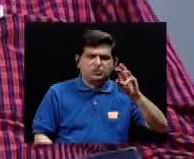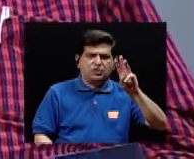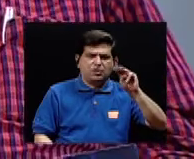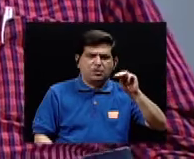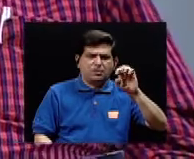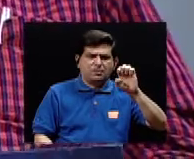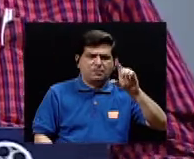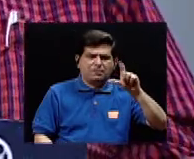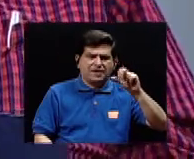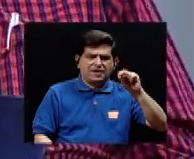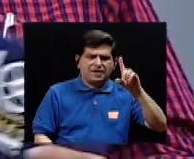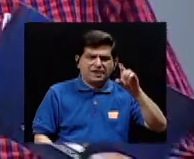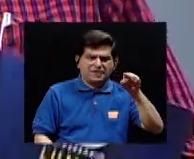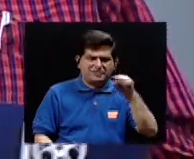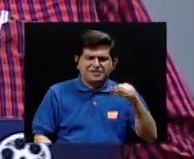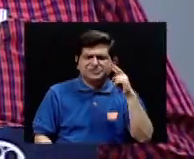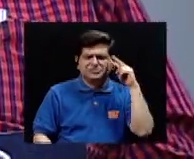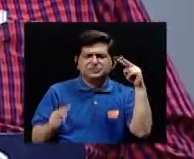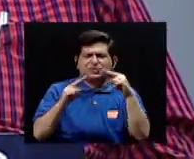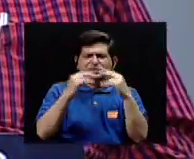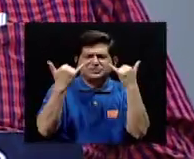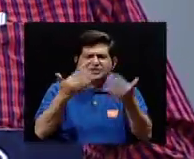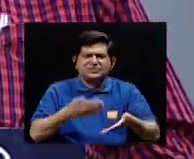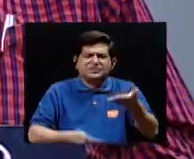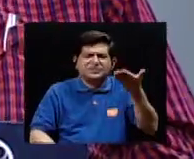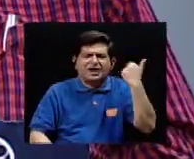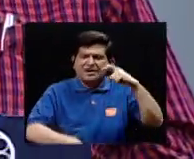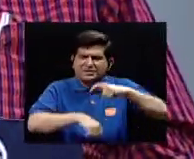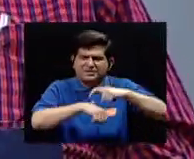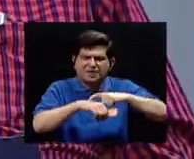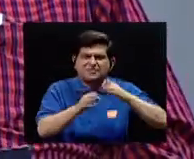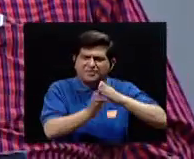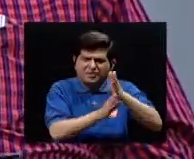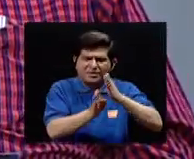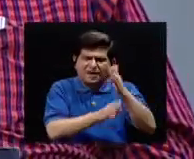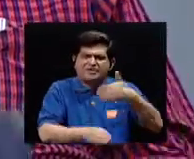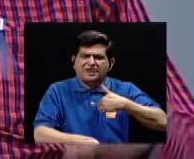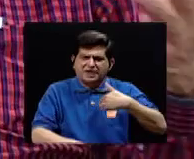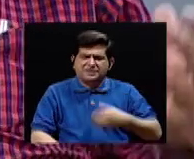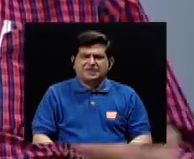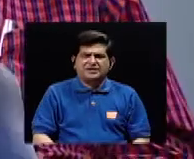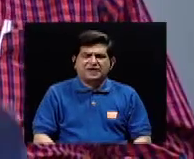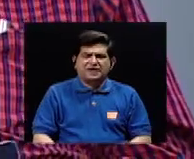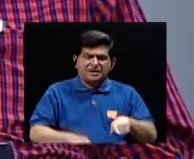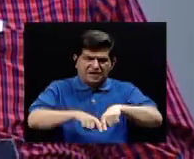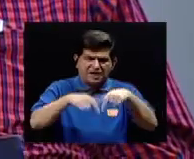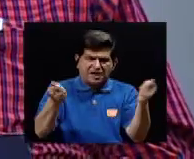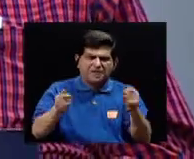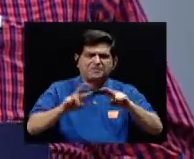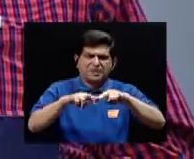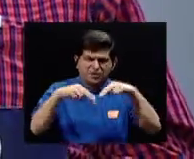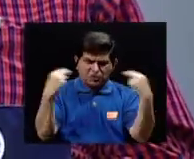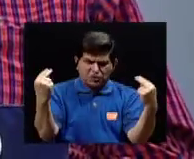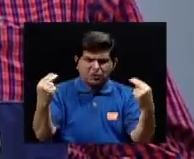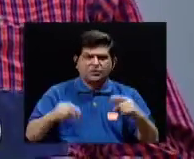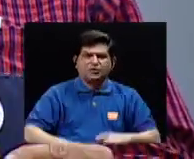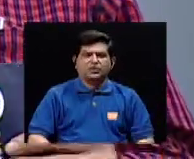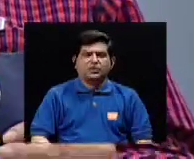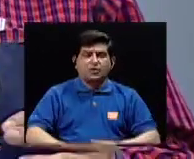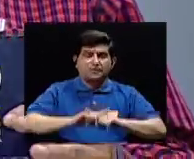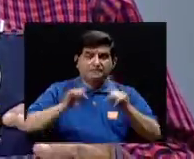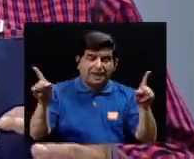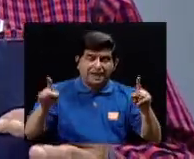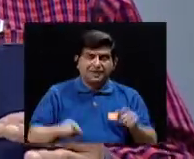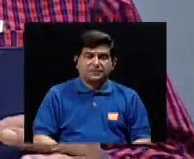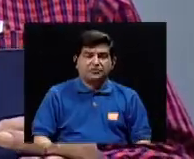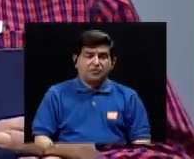gran filólogo, lo conocemos de hace muchísimos años, tiene una gran trayectoria en el periódico La Nación, pero digamos que de